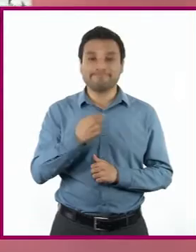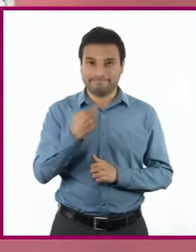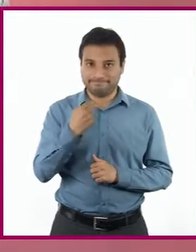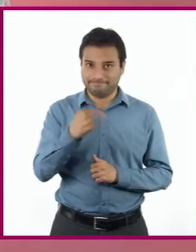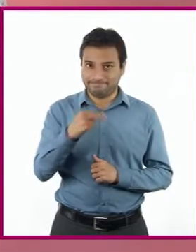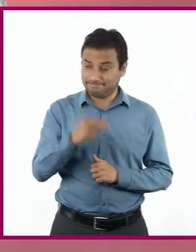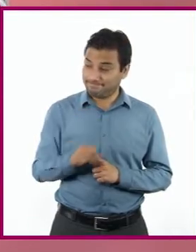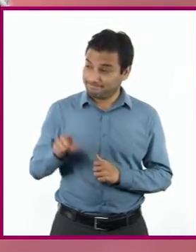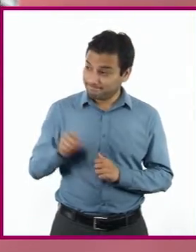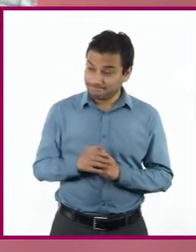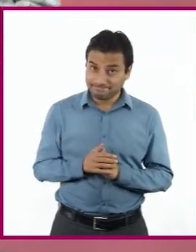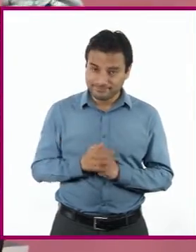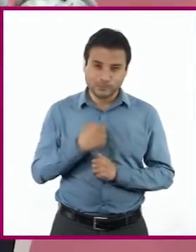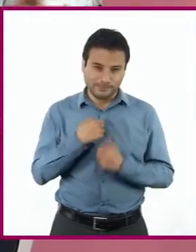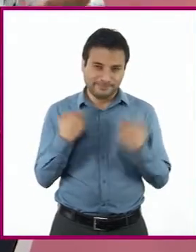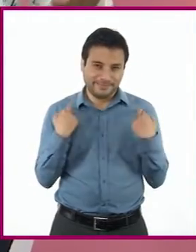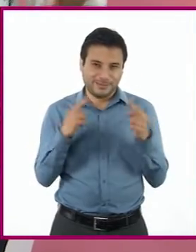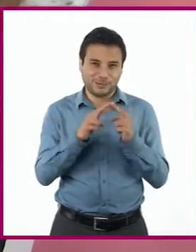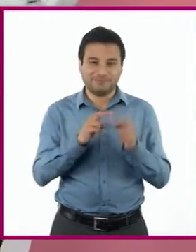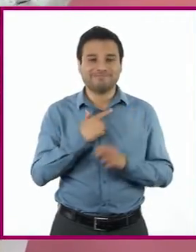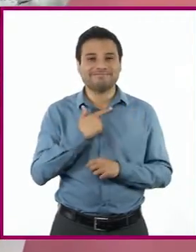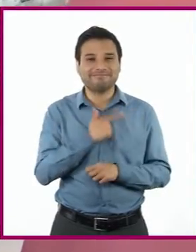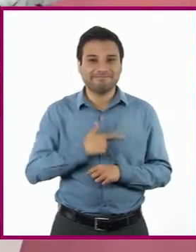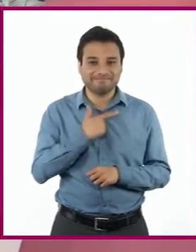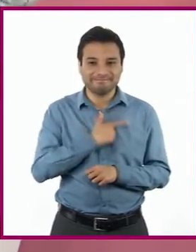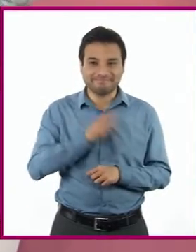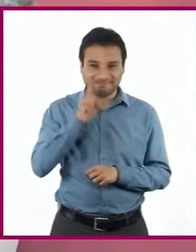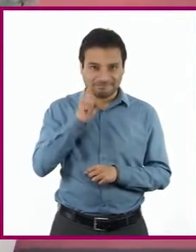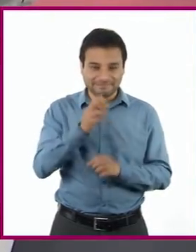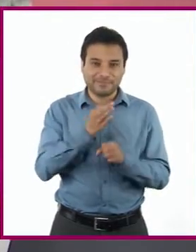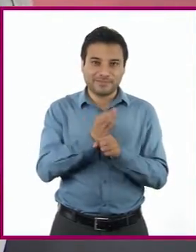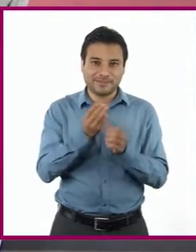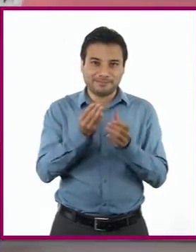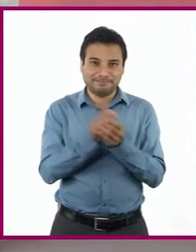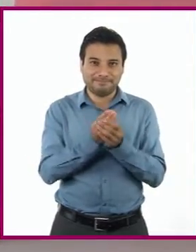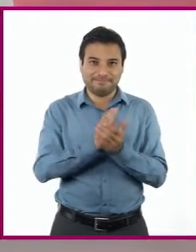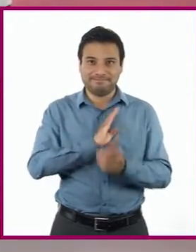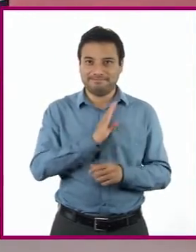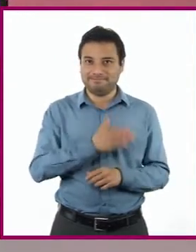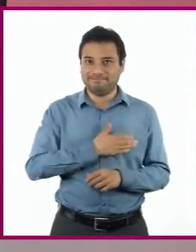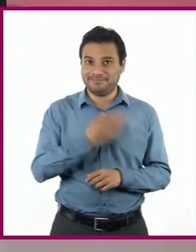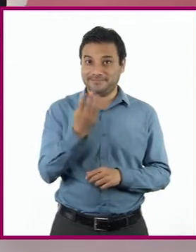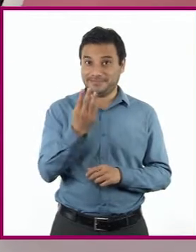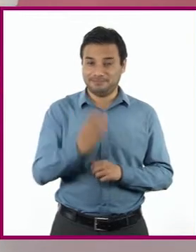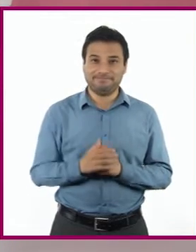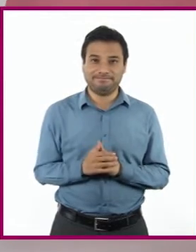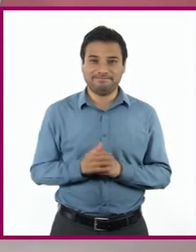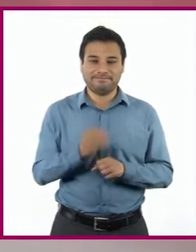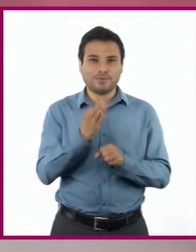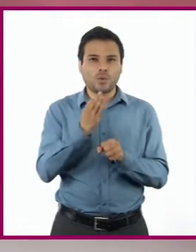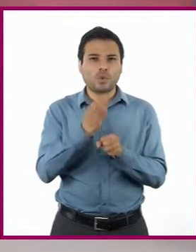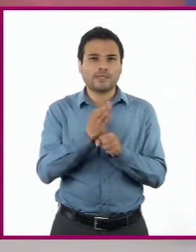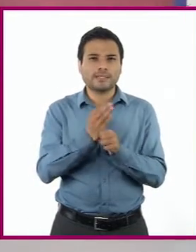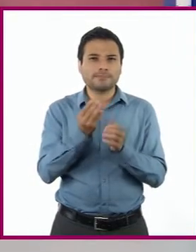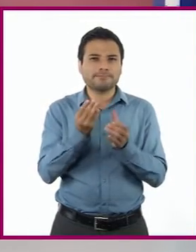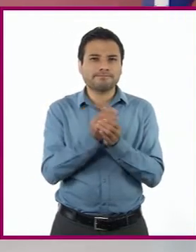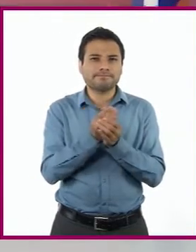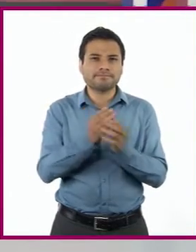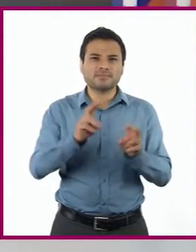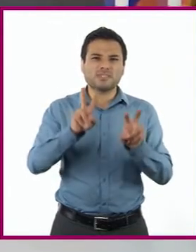y efectivamente es un gusto encontrarnos aquí en una sesión más de Lengua Materna 3. En esta sesión hablaremos